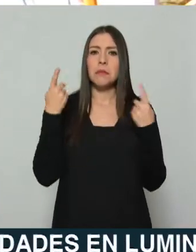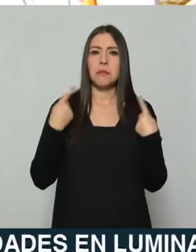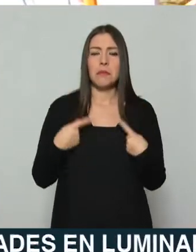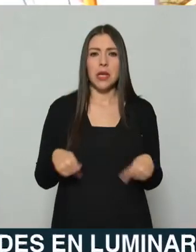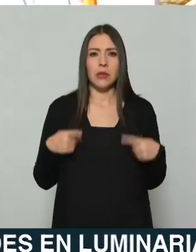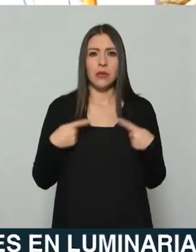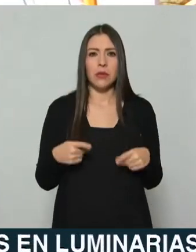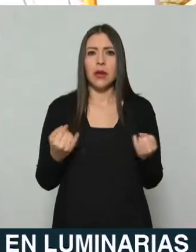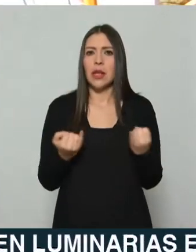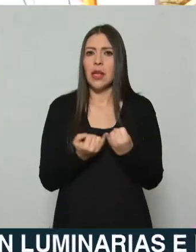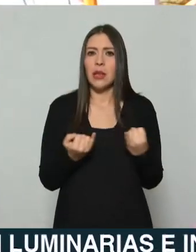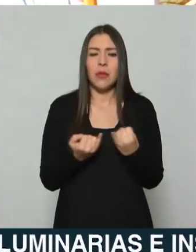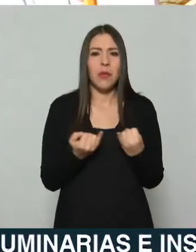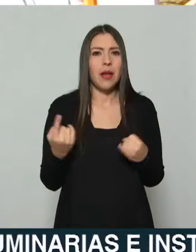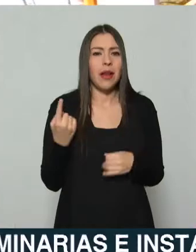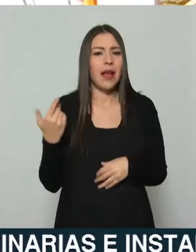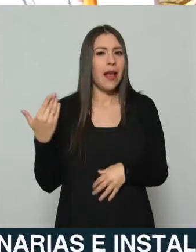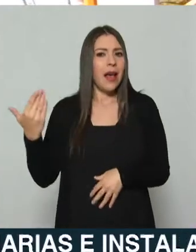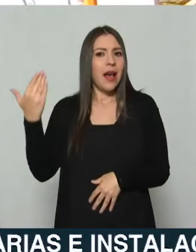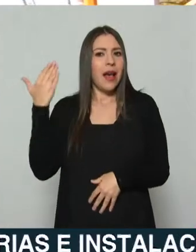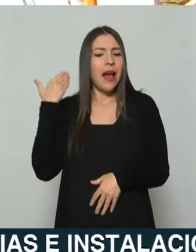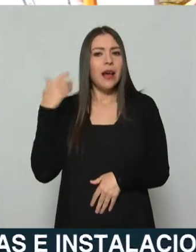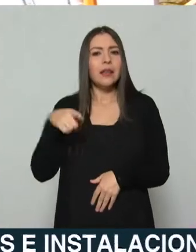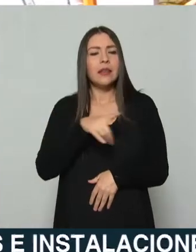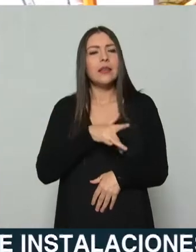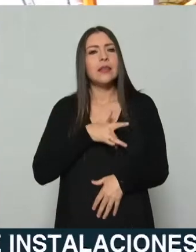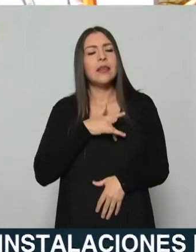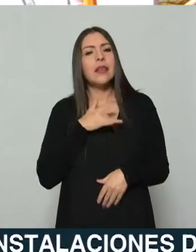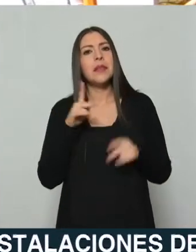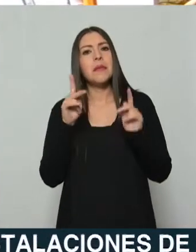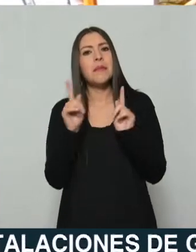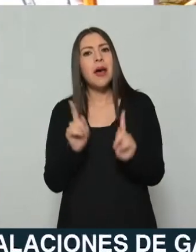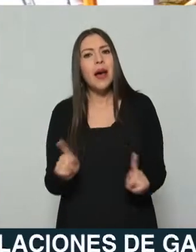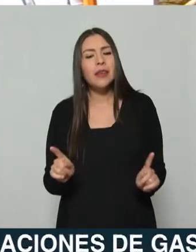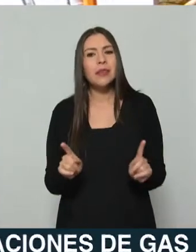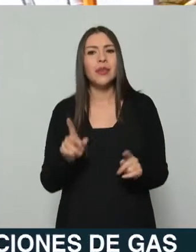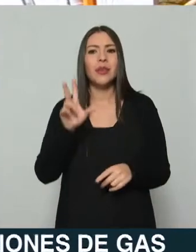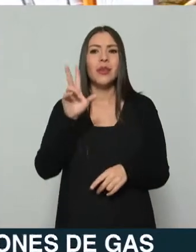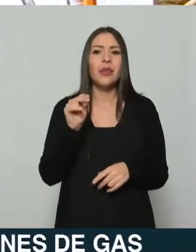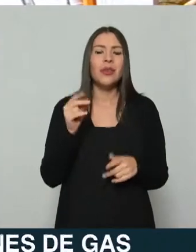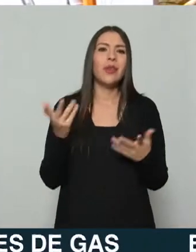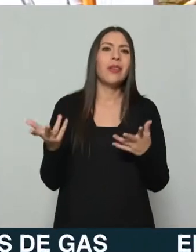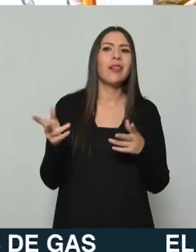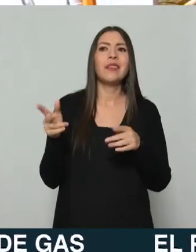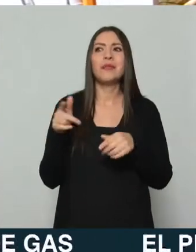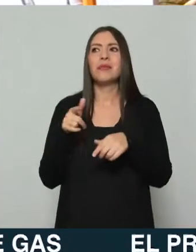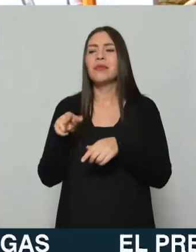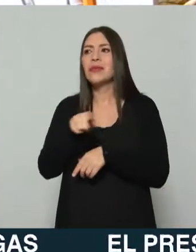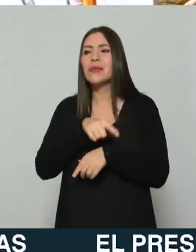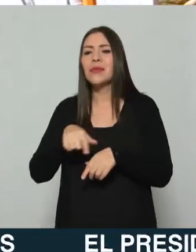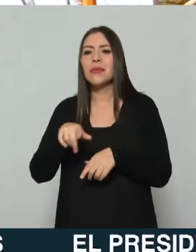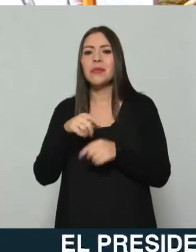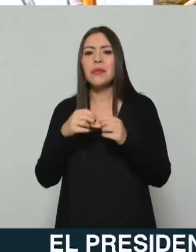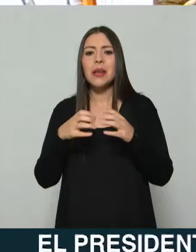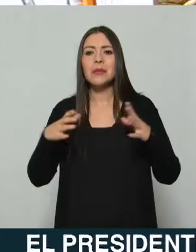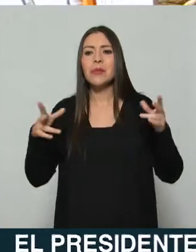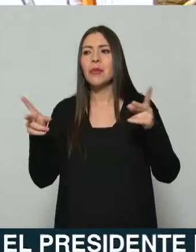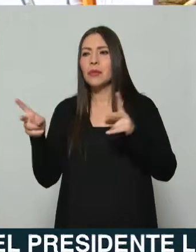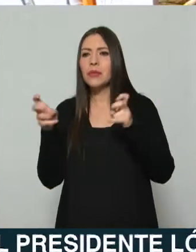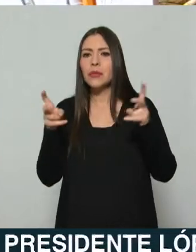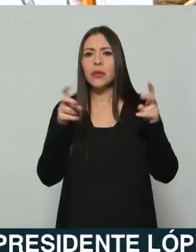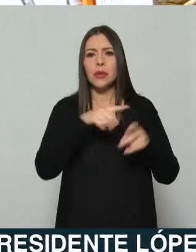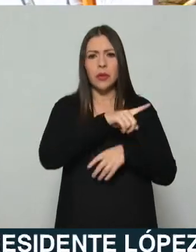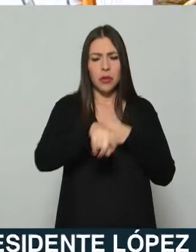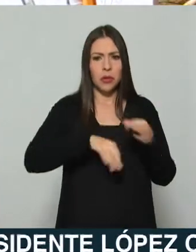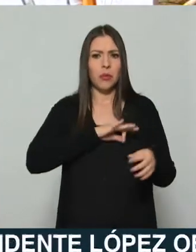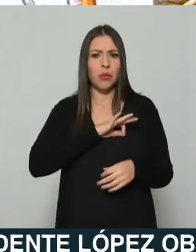que tenga otra vez paz y no estemos ahí dirían, robando y todas esas cosas, porque uno se puede ganar las